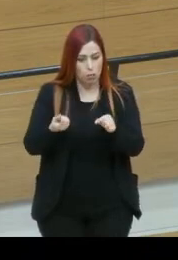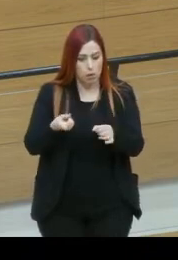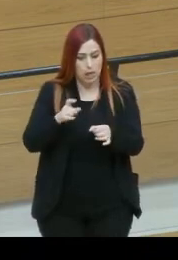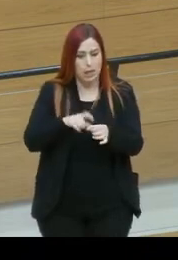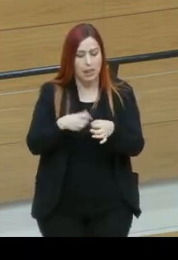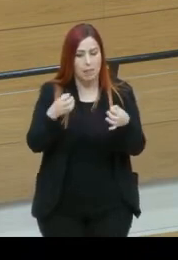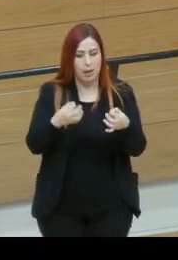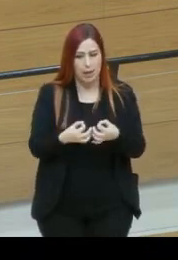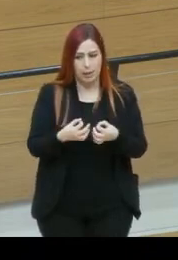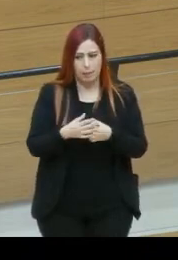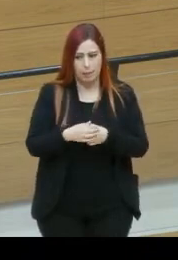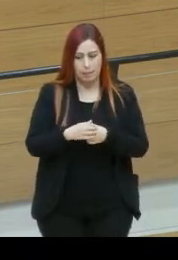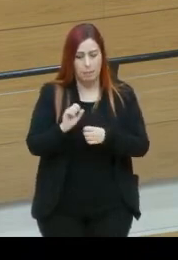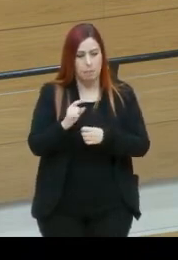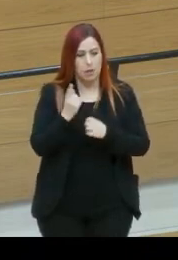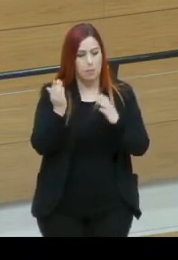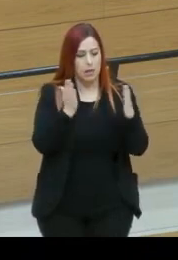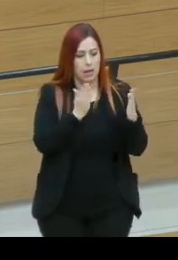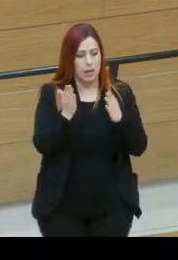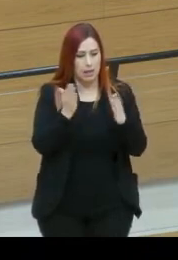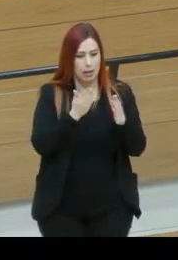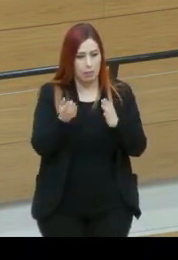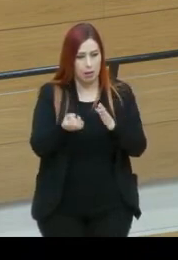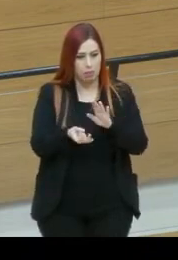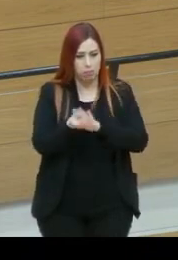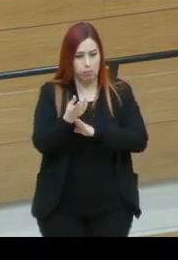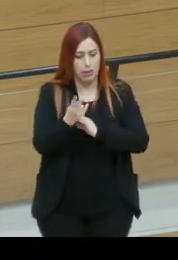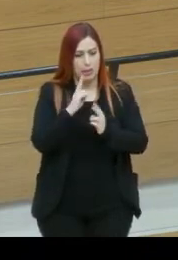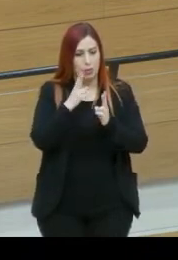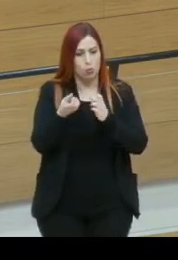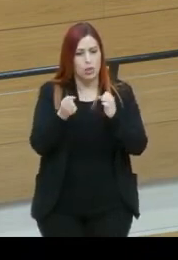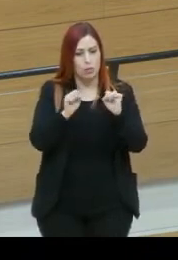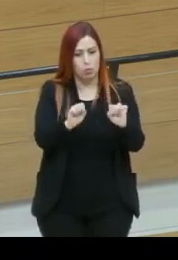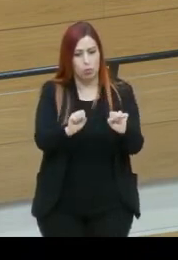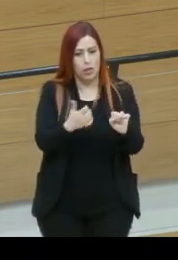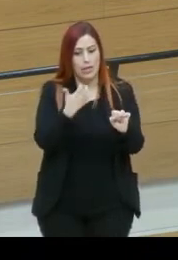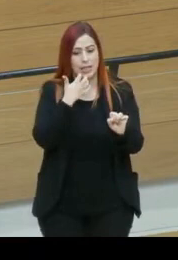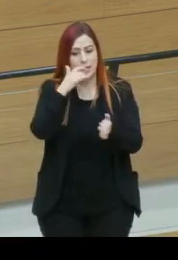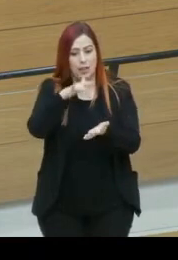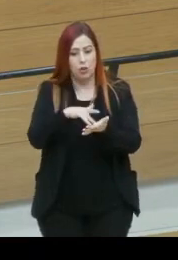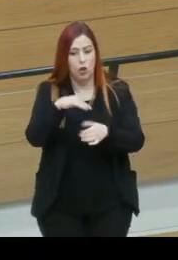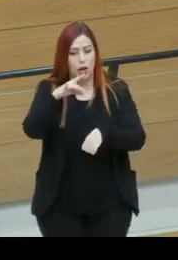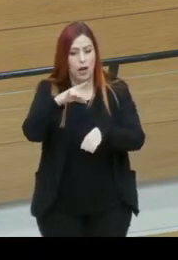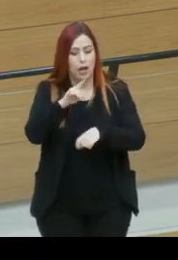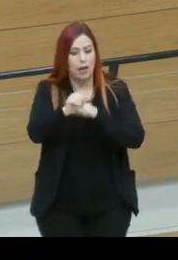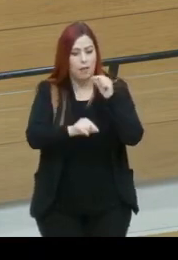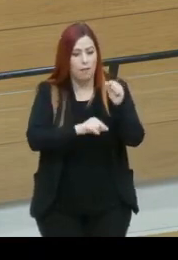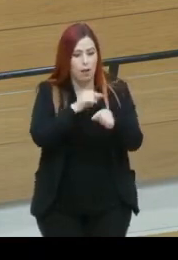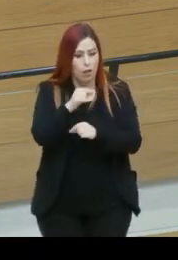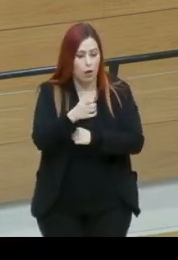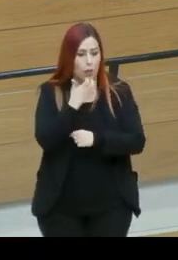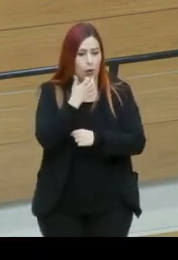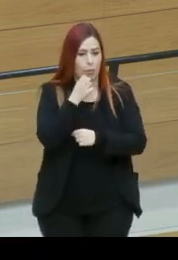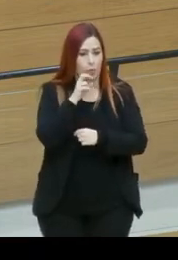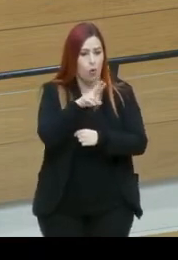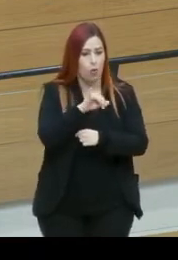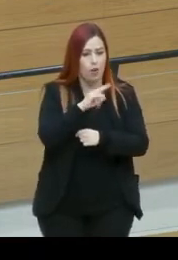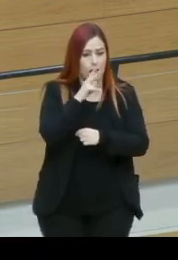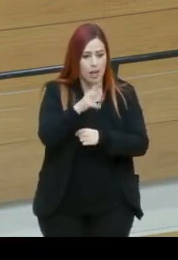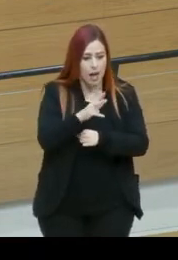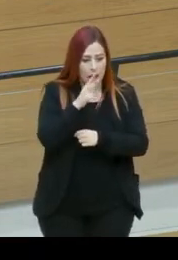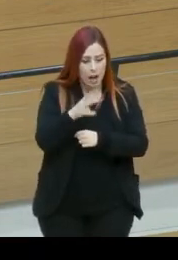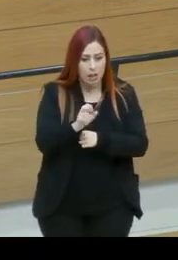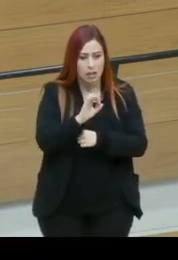las primeras etapas de la generación de la respuesta inmune ante infecciones virales como es el VIH, el ébola, el Zika, el dengue o